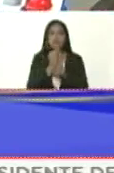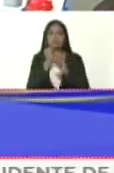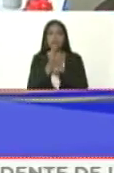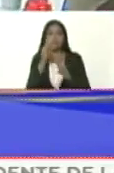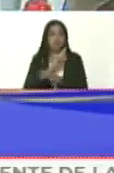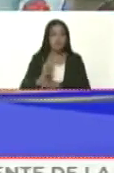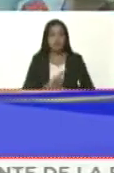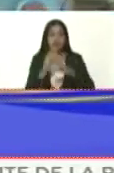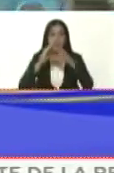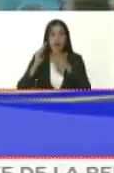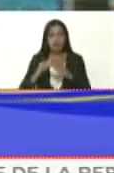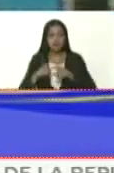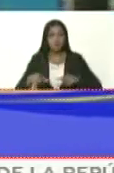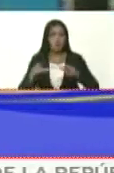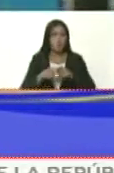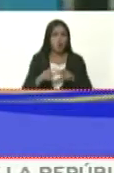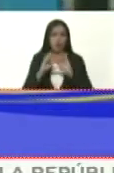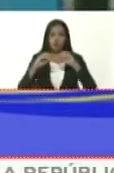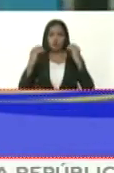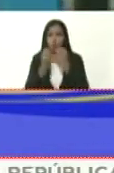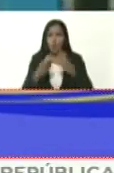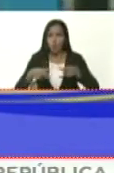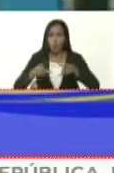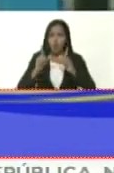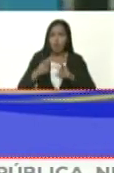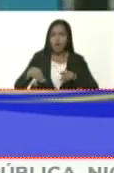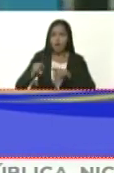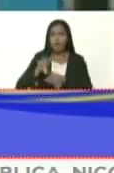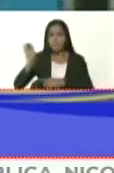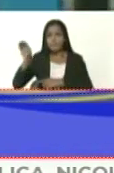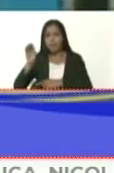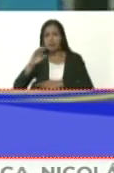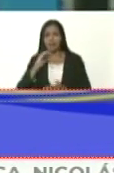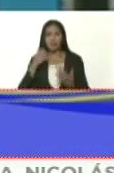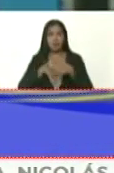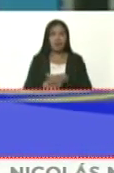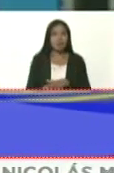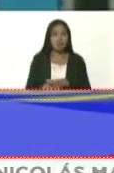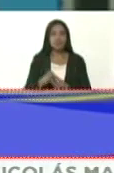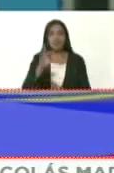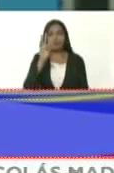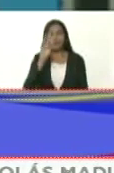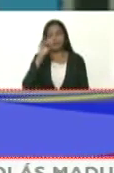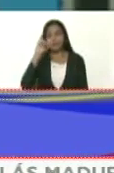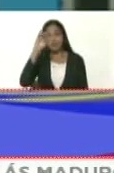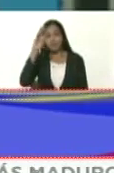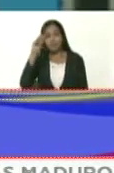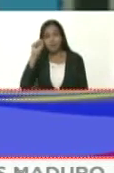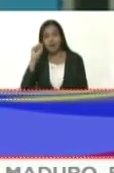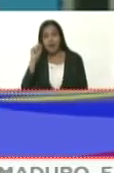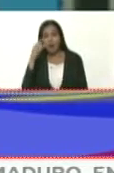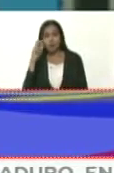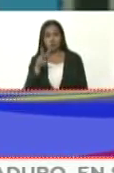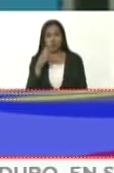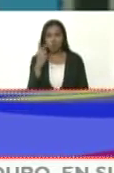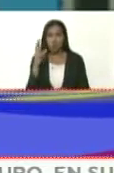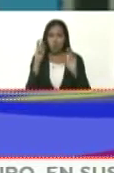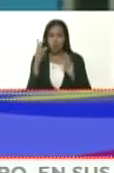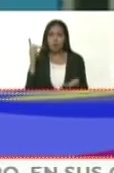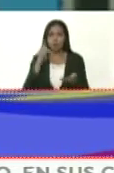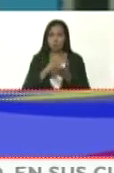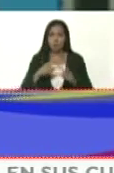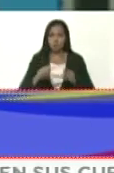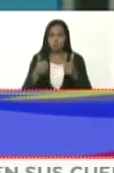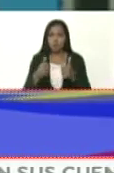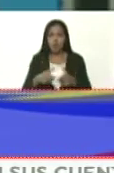velocidad a hogares y oficinas en toda nuestra patria a través de la fibra óptica nueva que se va a instalar a lo largo